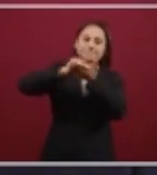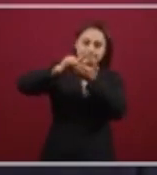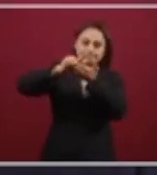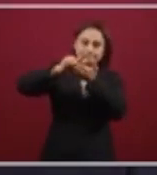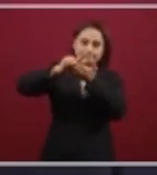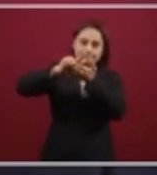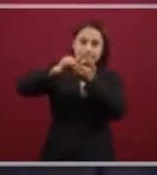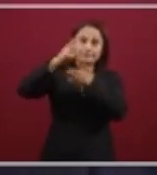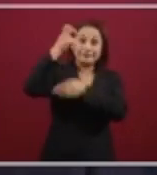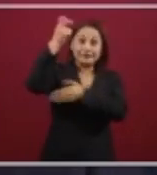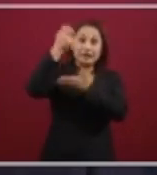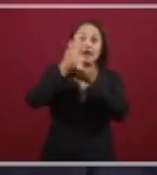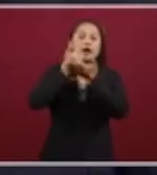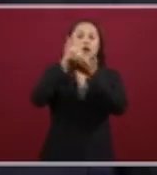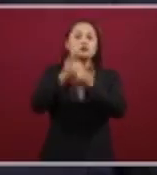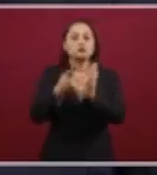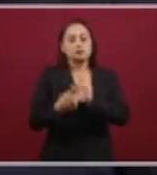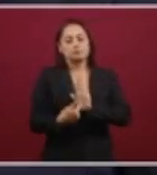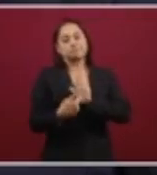estigmatizar la corrupción,